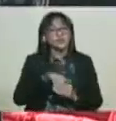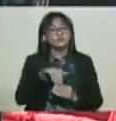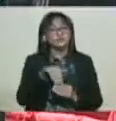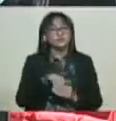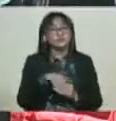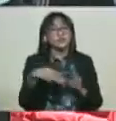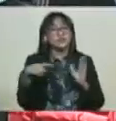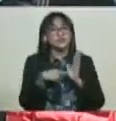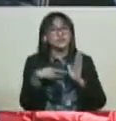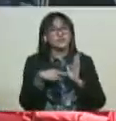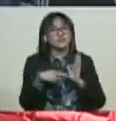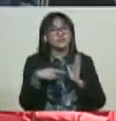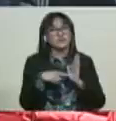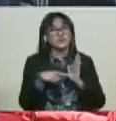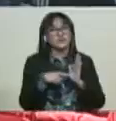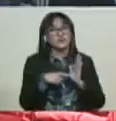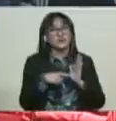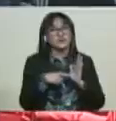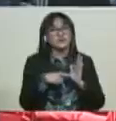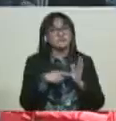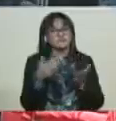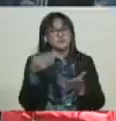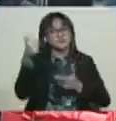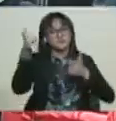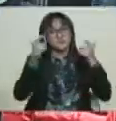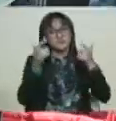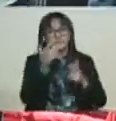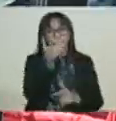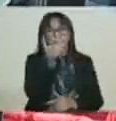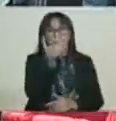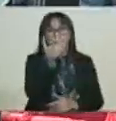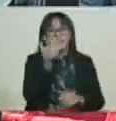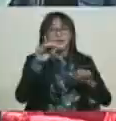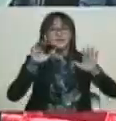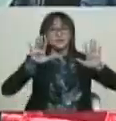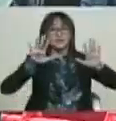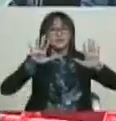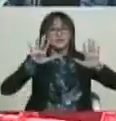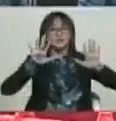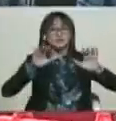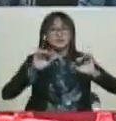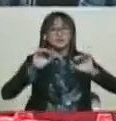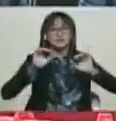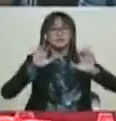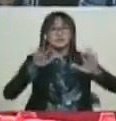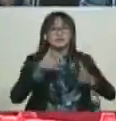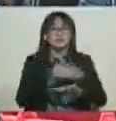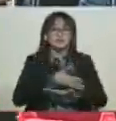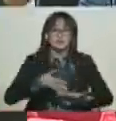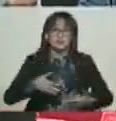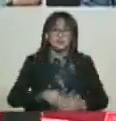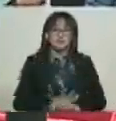la deuda que tenemos con nuestro comandante chávez son 10 son 10